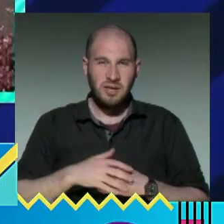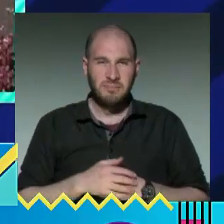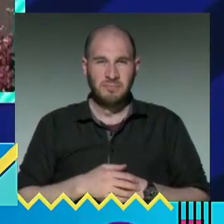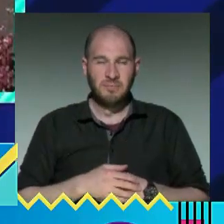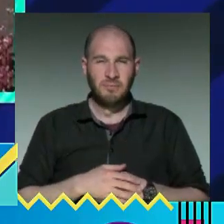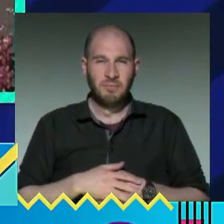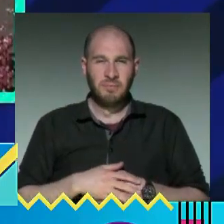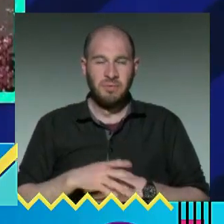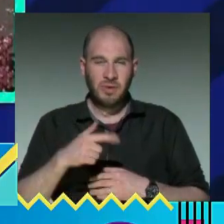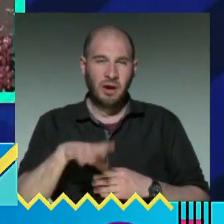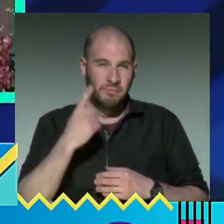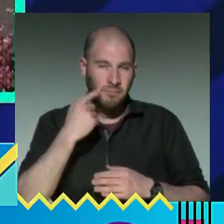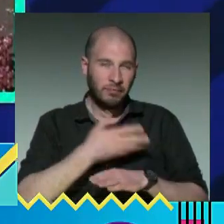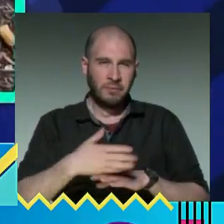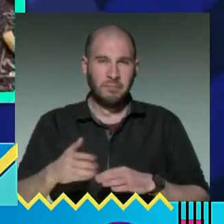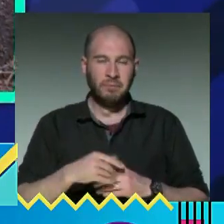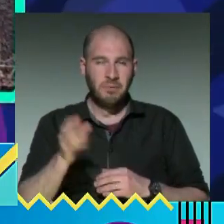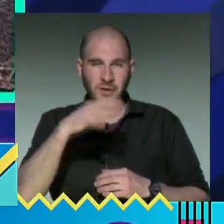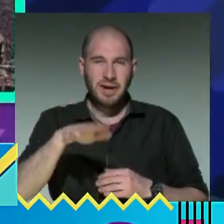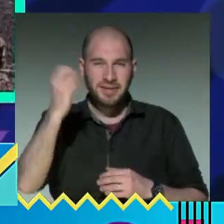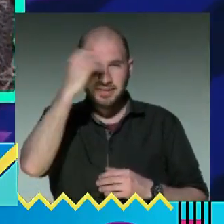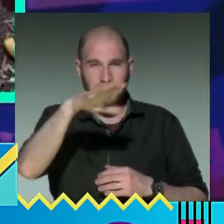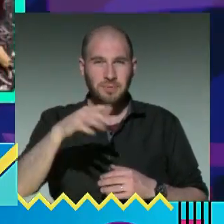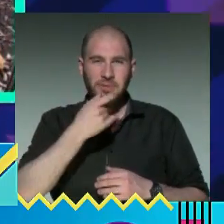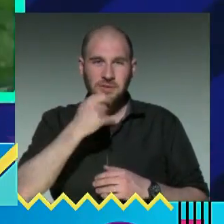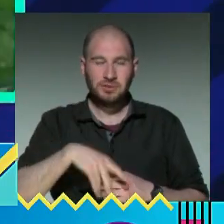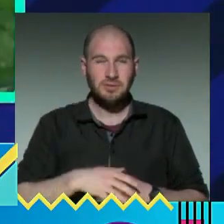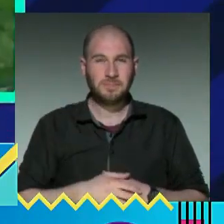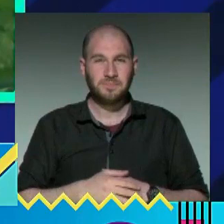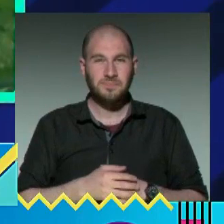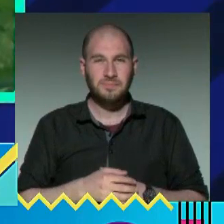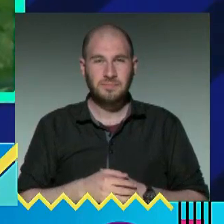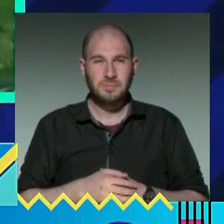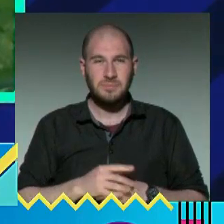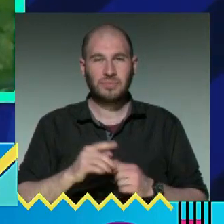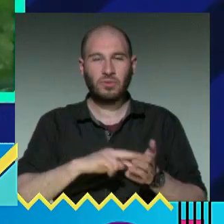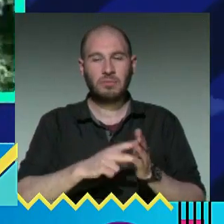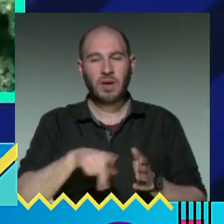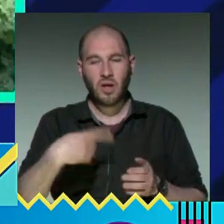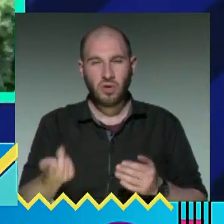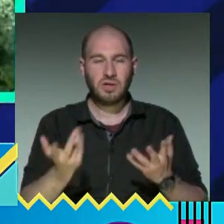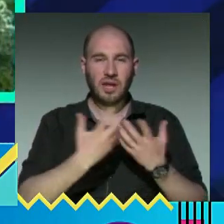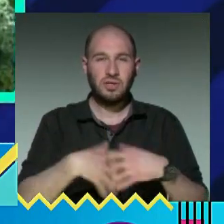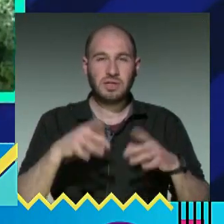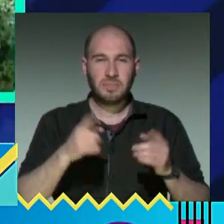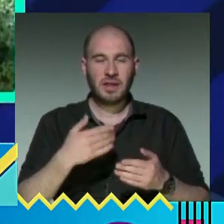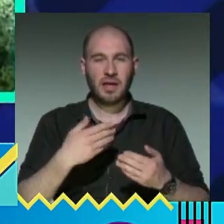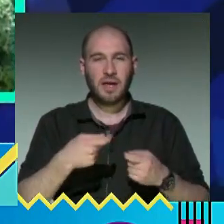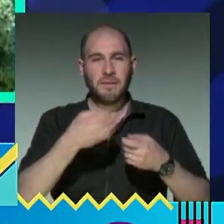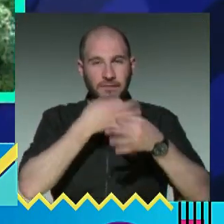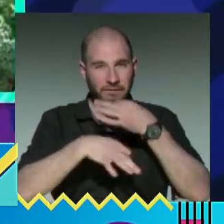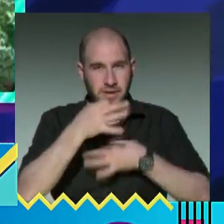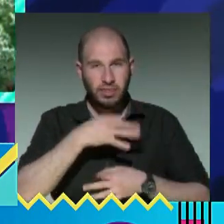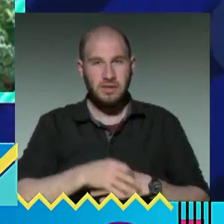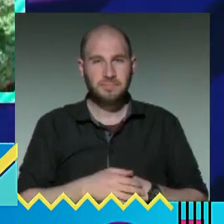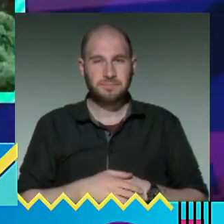están habitando la ruralidad de Mendoza. Otros problemas, bueno, asociados también a la comercialización,